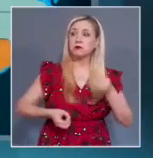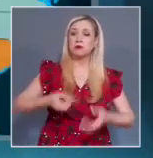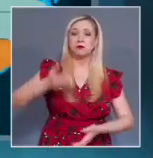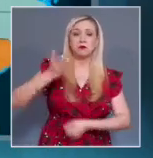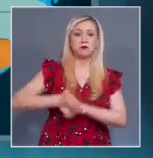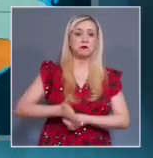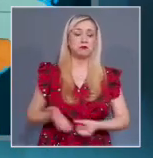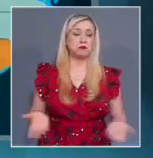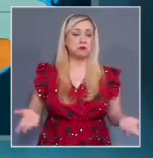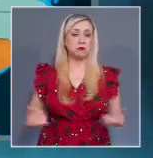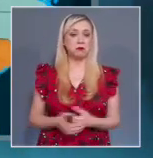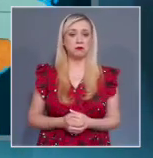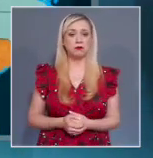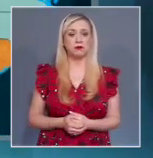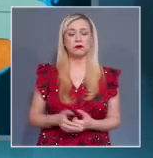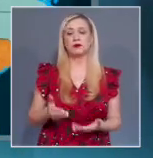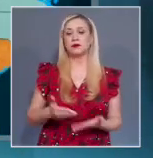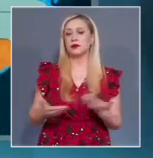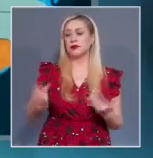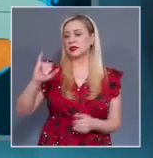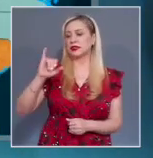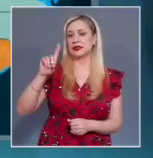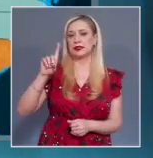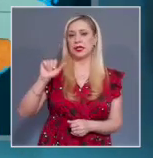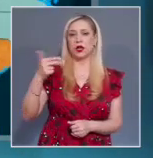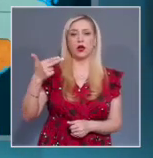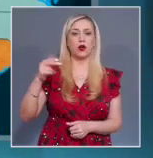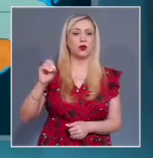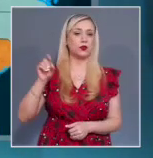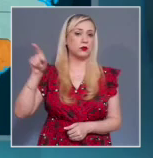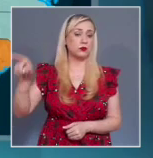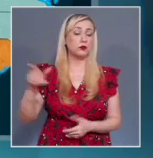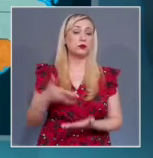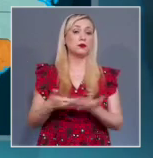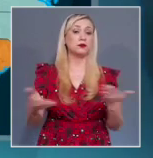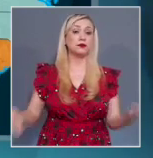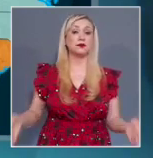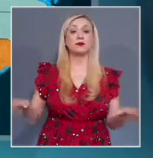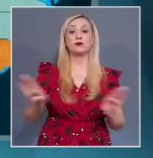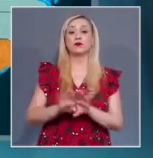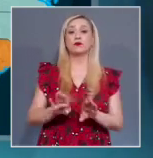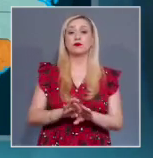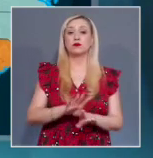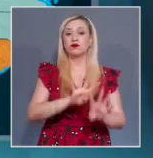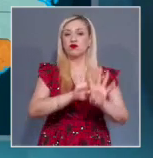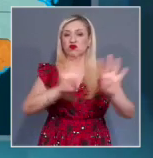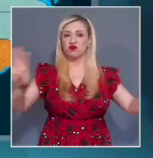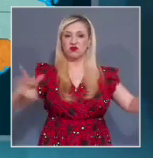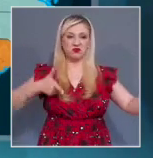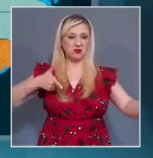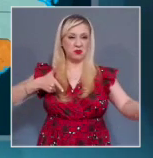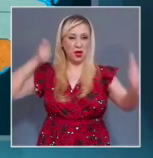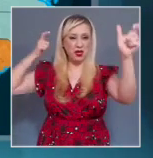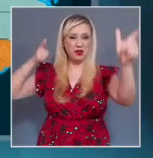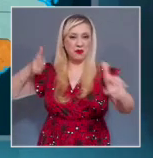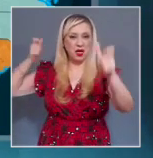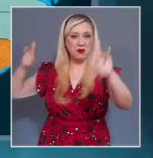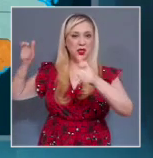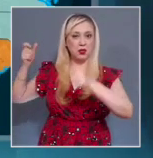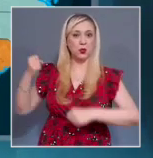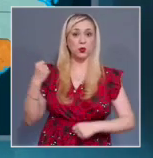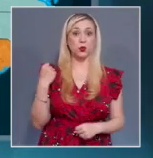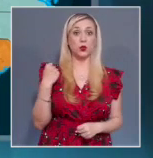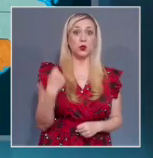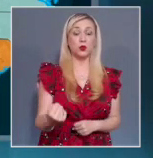El estado de Idaho es quinto en autorizar un pelotón de fusilamiento como método de ejecución por pena de muerte, en caso de no hallar la inyección